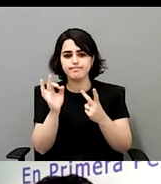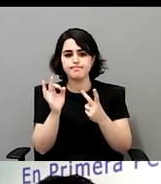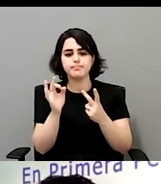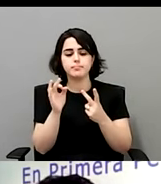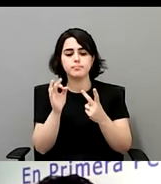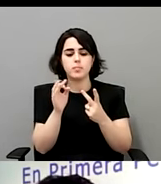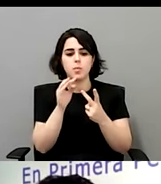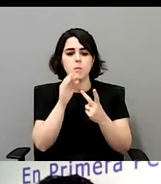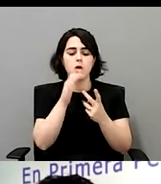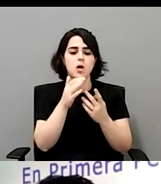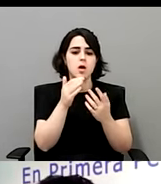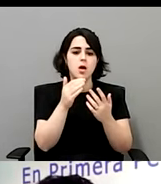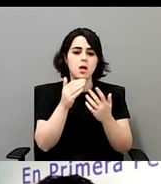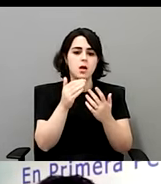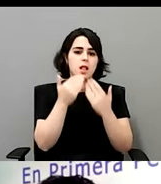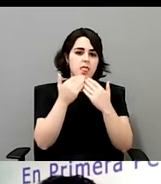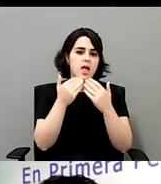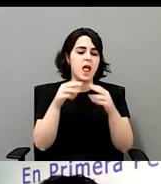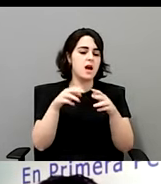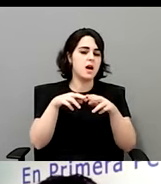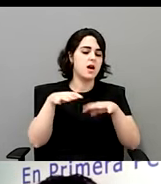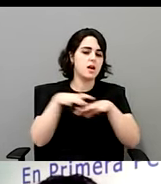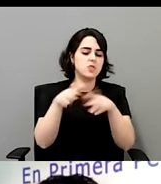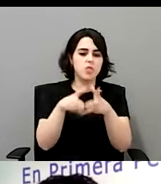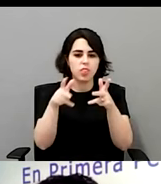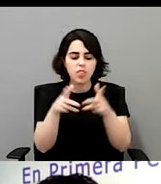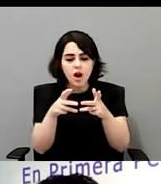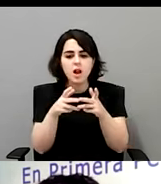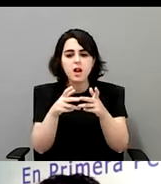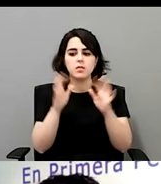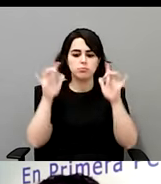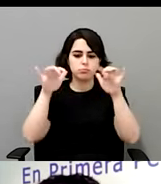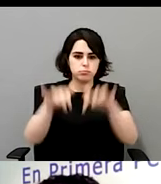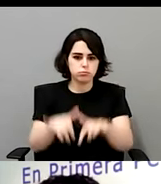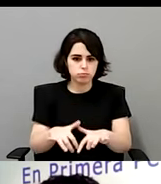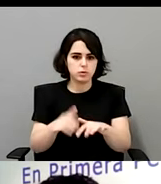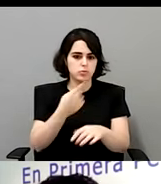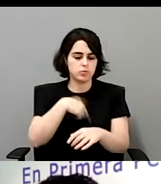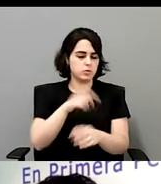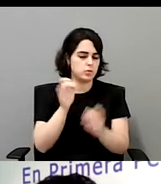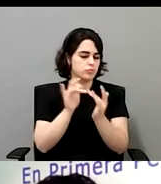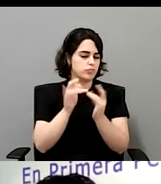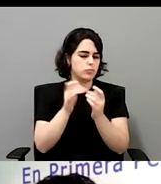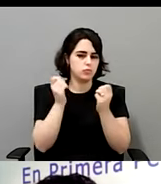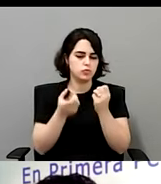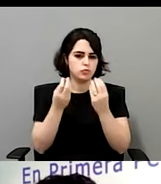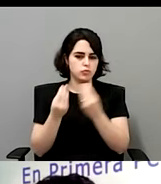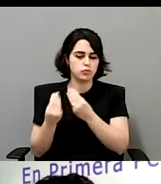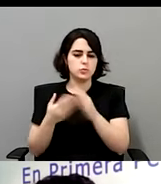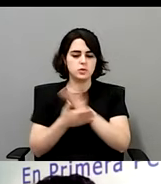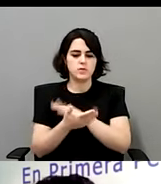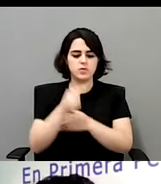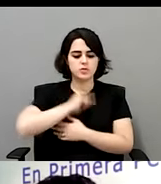por medio de redes sociales y demás, gente que no conoces mucho. Entonces yo me siento más